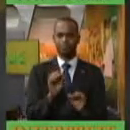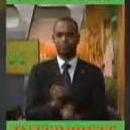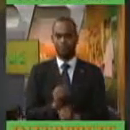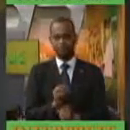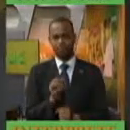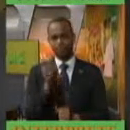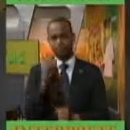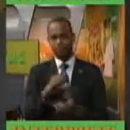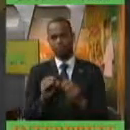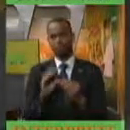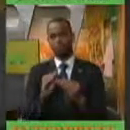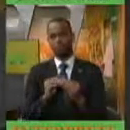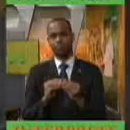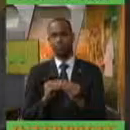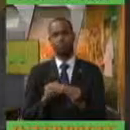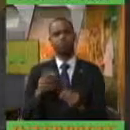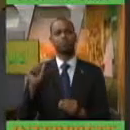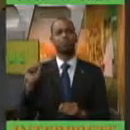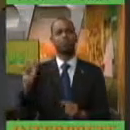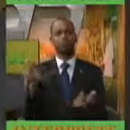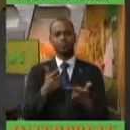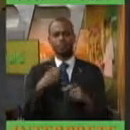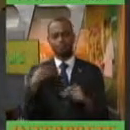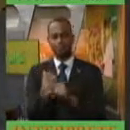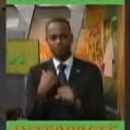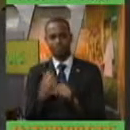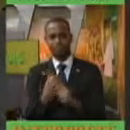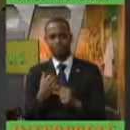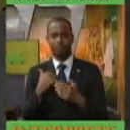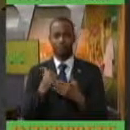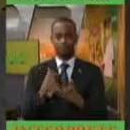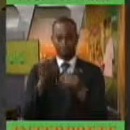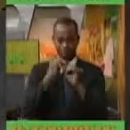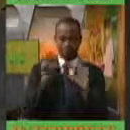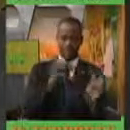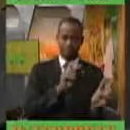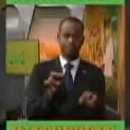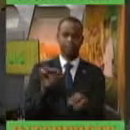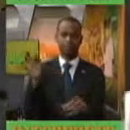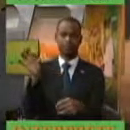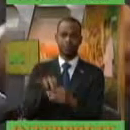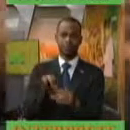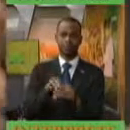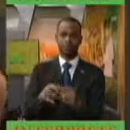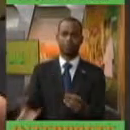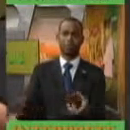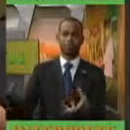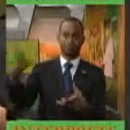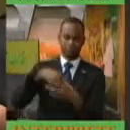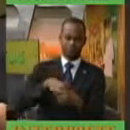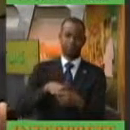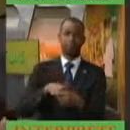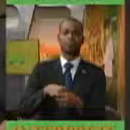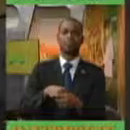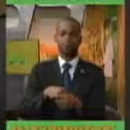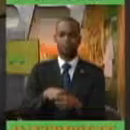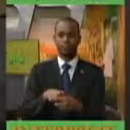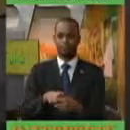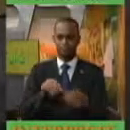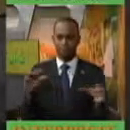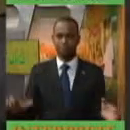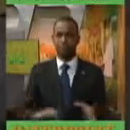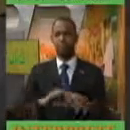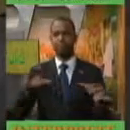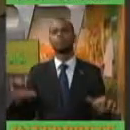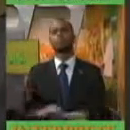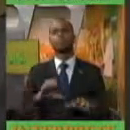diciendo aquí para que lo observemos. Todos vamos a trabajar para visibilizar el voto, o sea, la participación, el